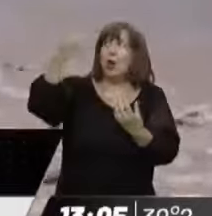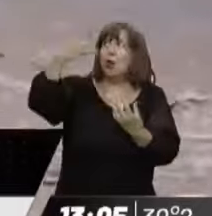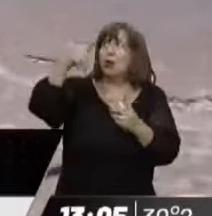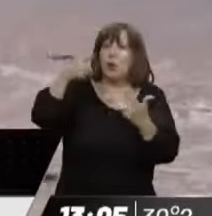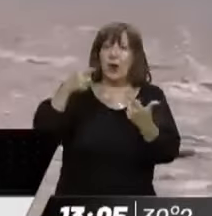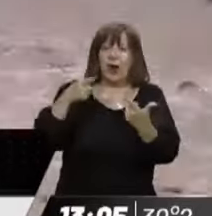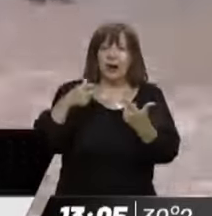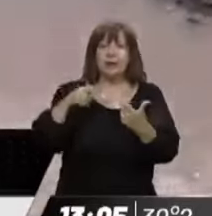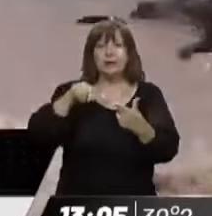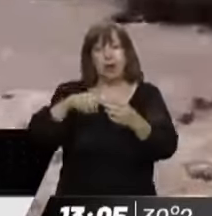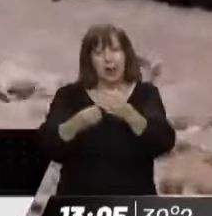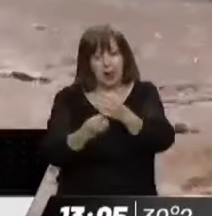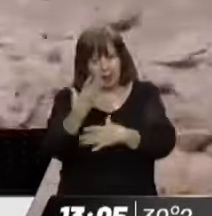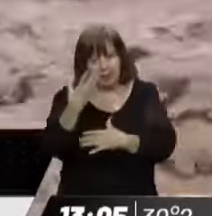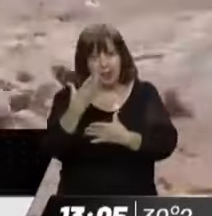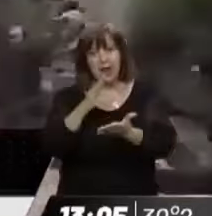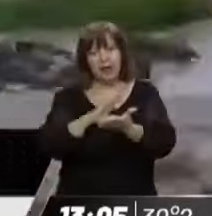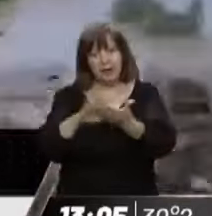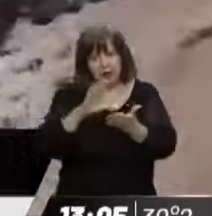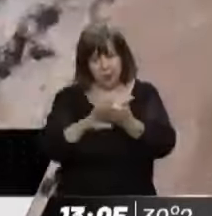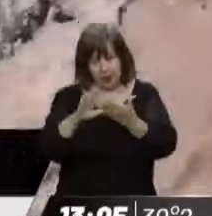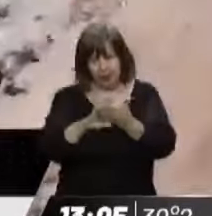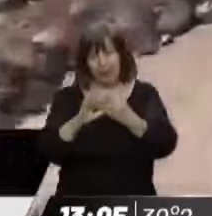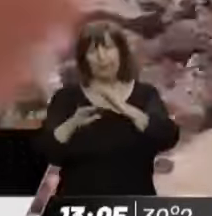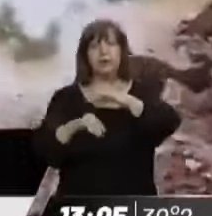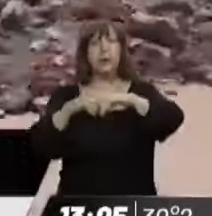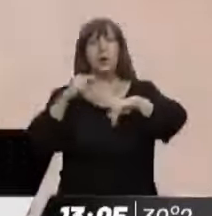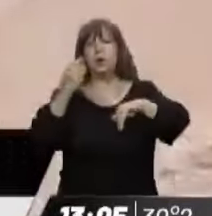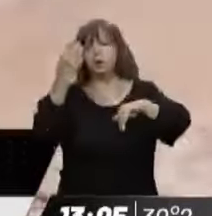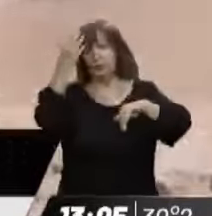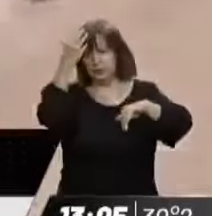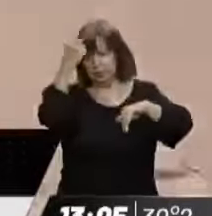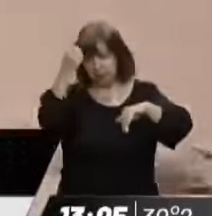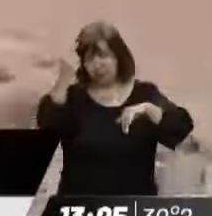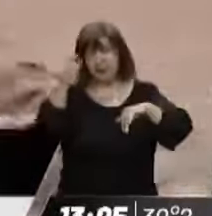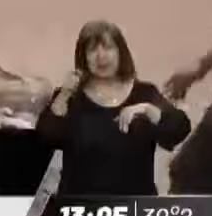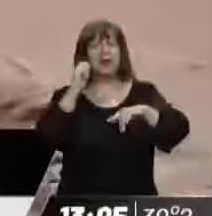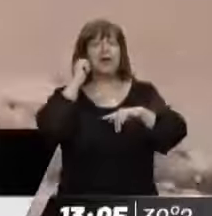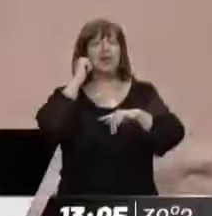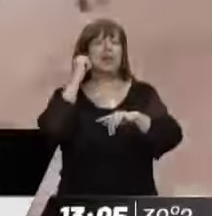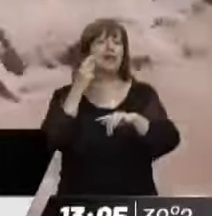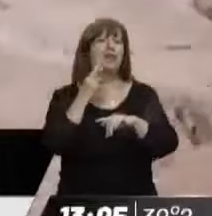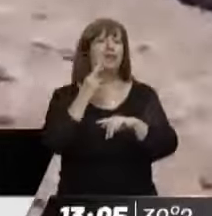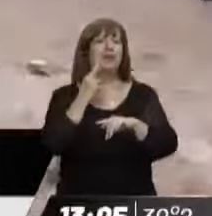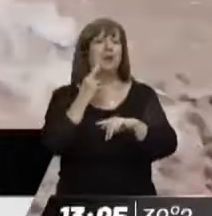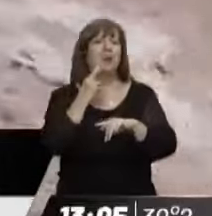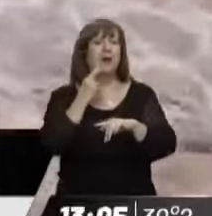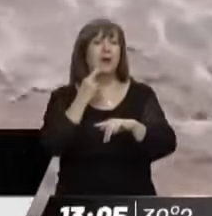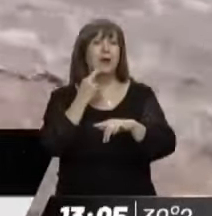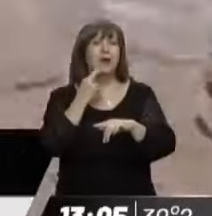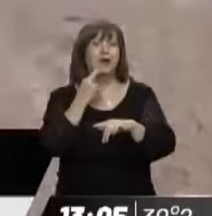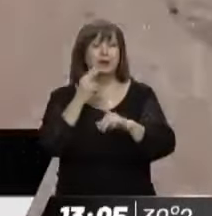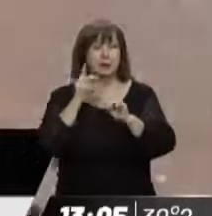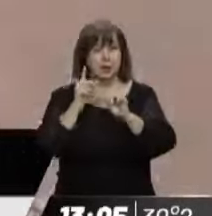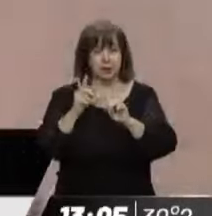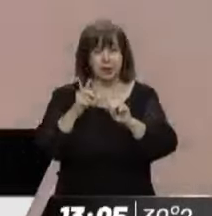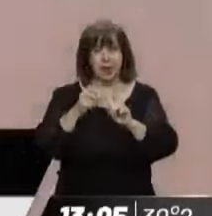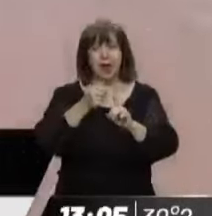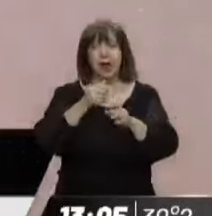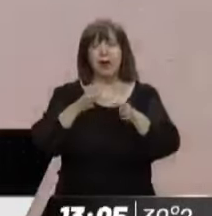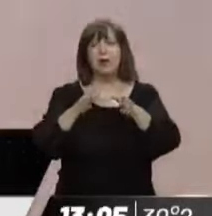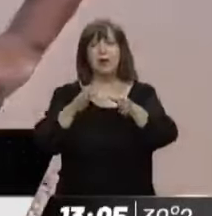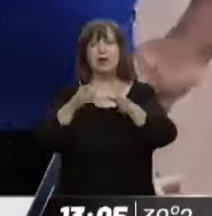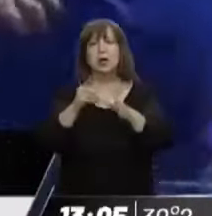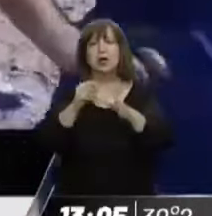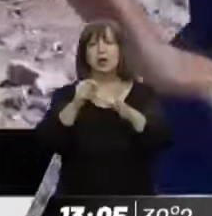continuar este lunes. El segundo caso ocurrió en San Martín. Otra persona, en esta oportunidad un joven de 19 años, desapareció en la zona de Ruta 20